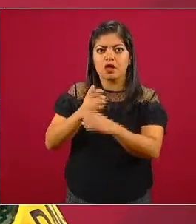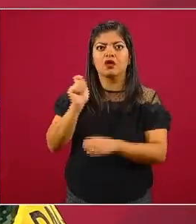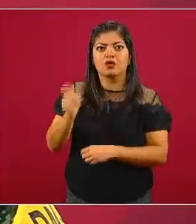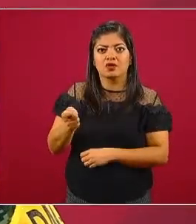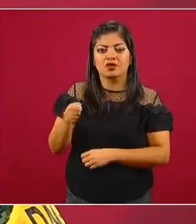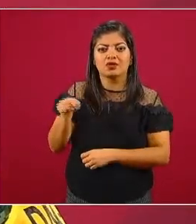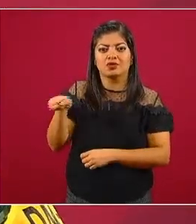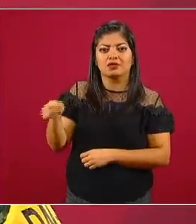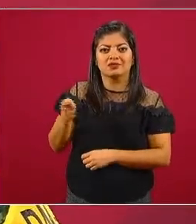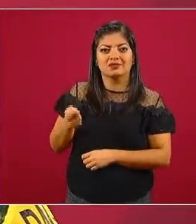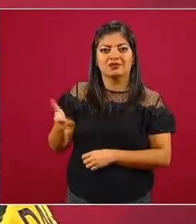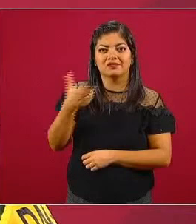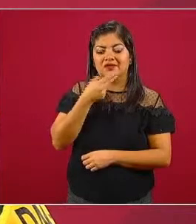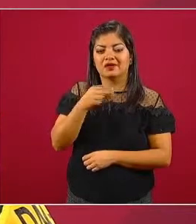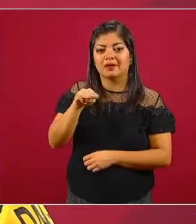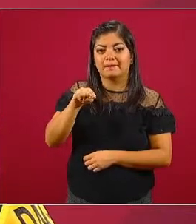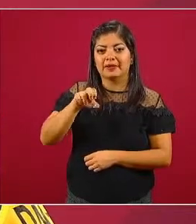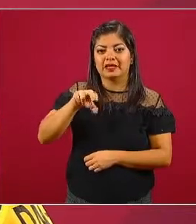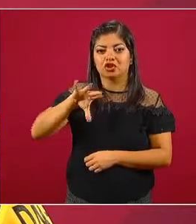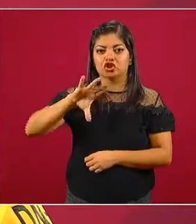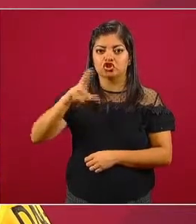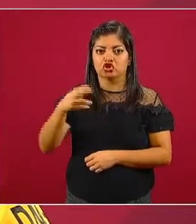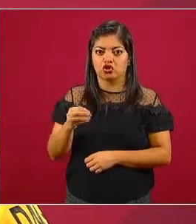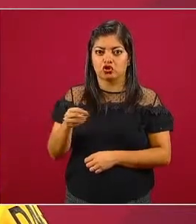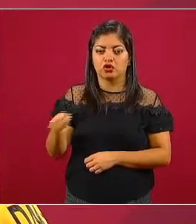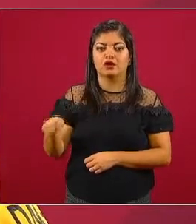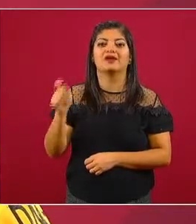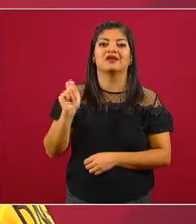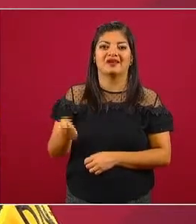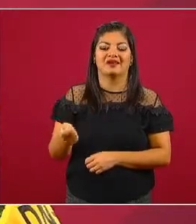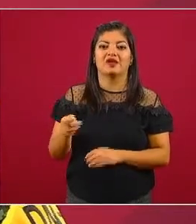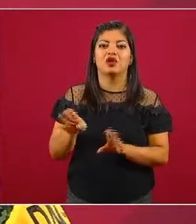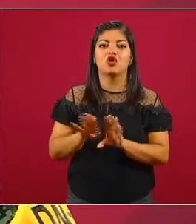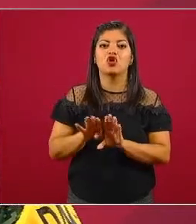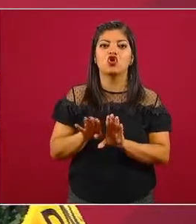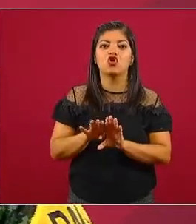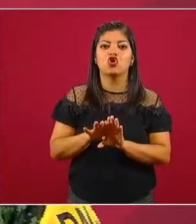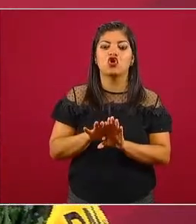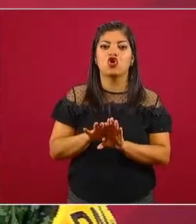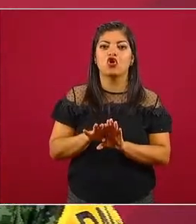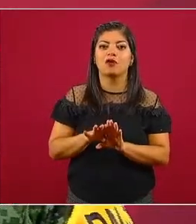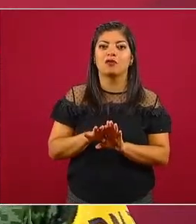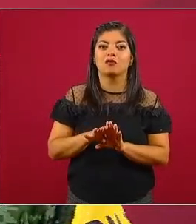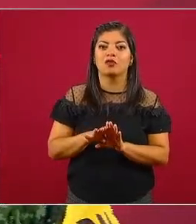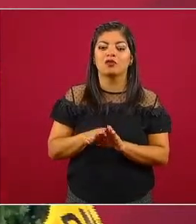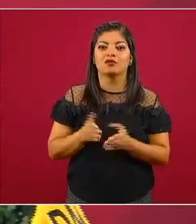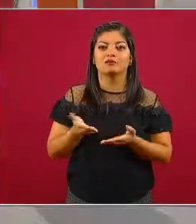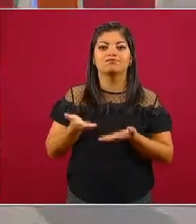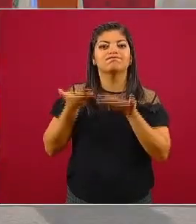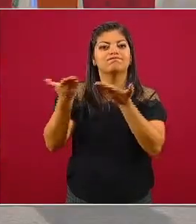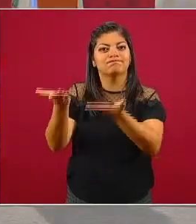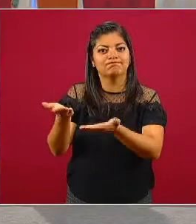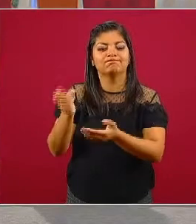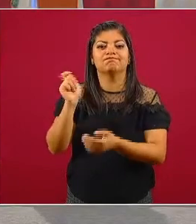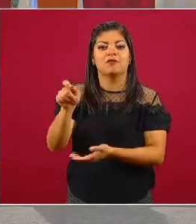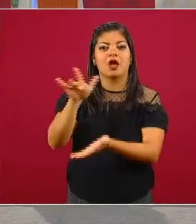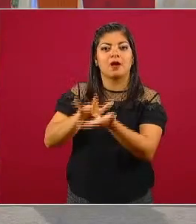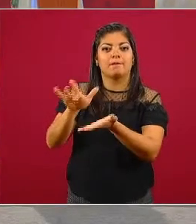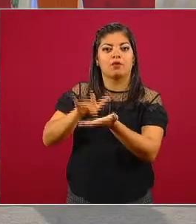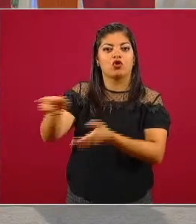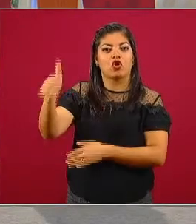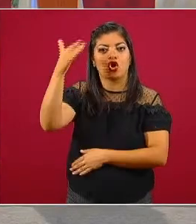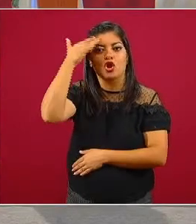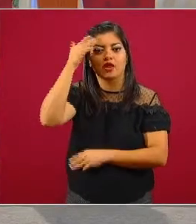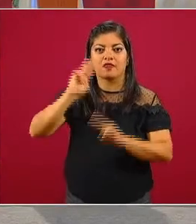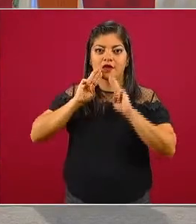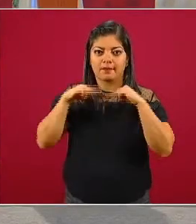Entonces, va enfocado a ese apoyo a este liderazgo.